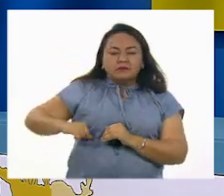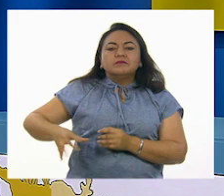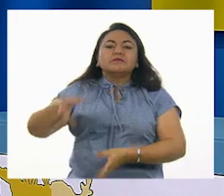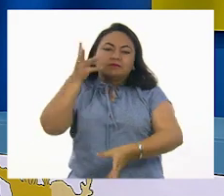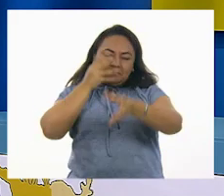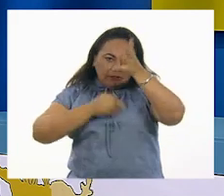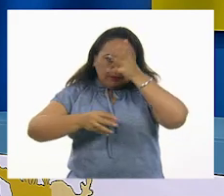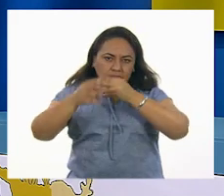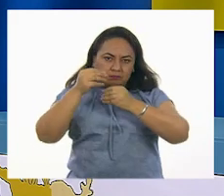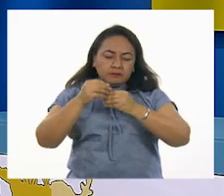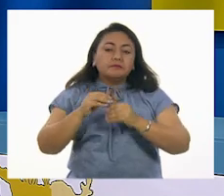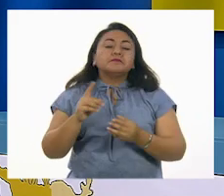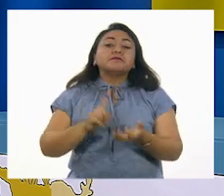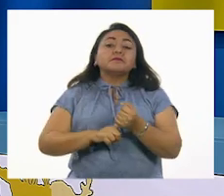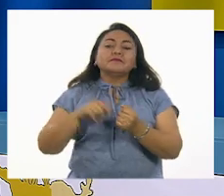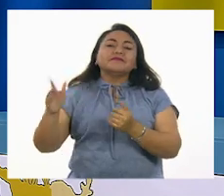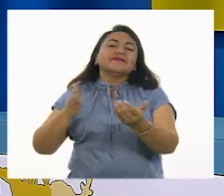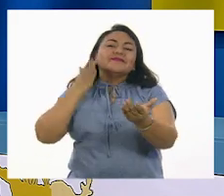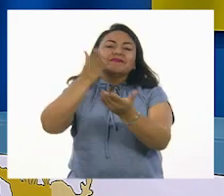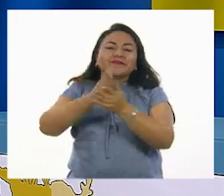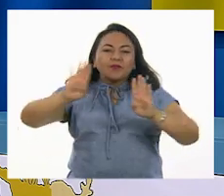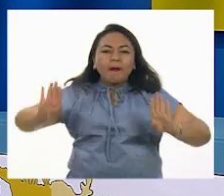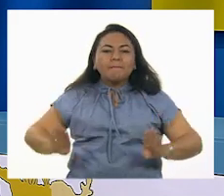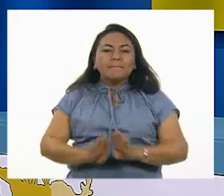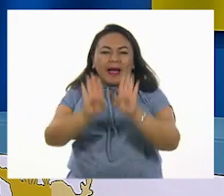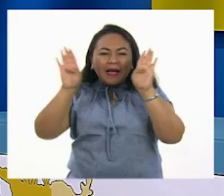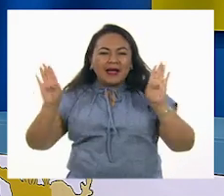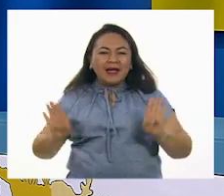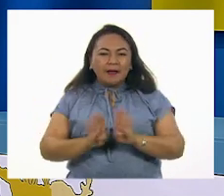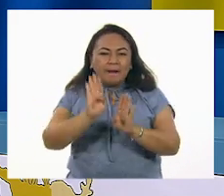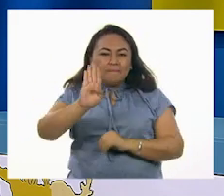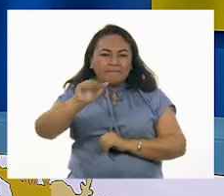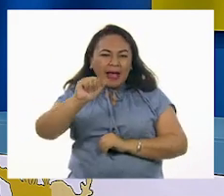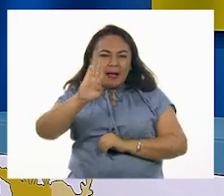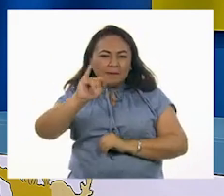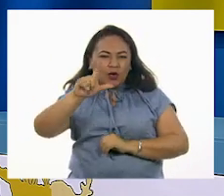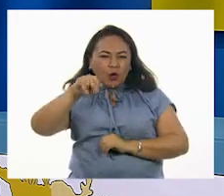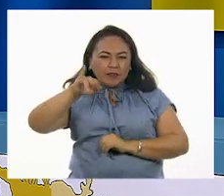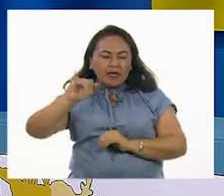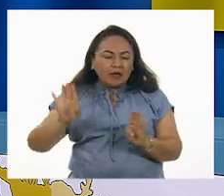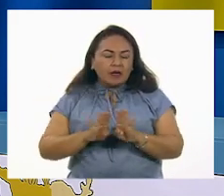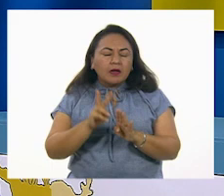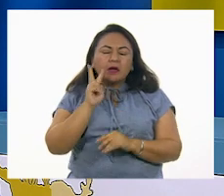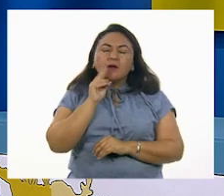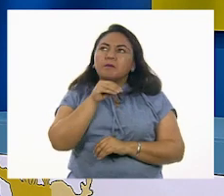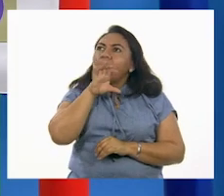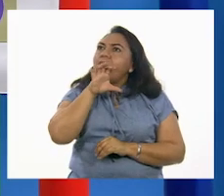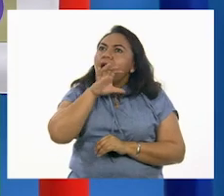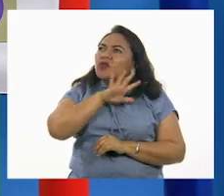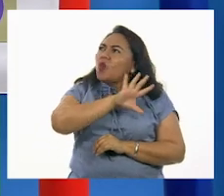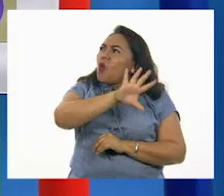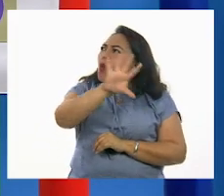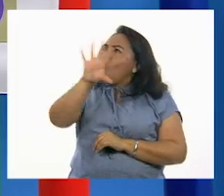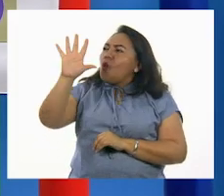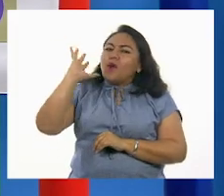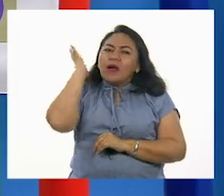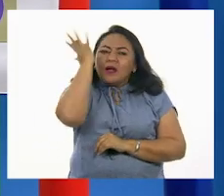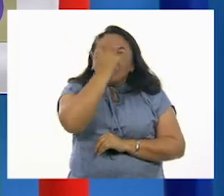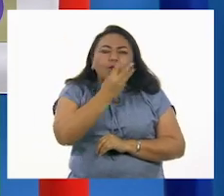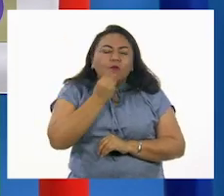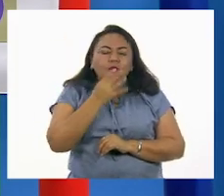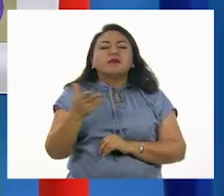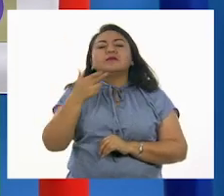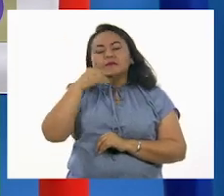aprender. No por nada, cuando llegó a Babilonia, se quedó sorprendido con la belleza y estructura del lugar. Alejandro llevó